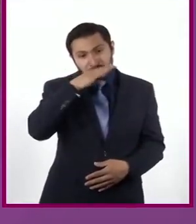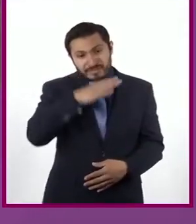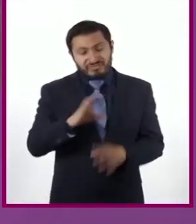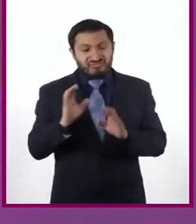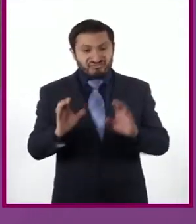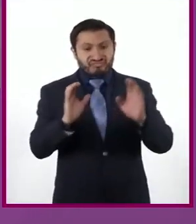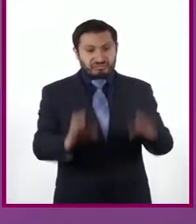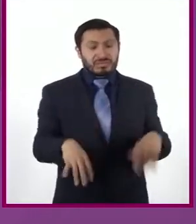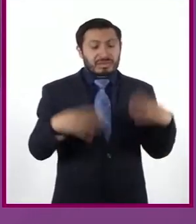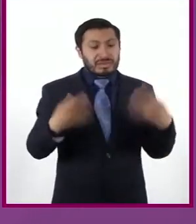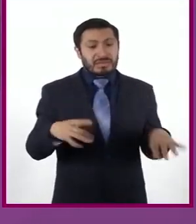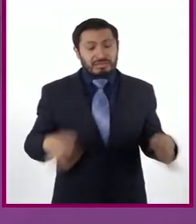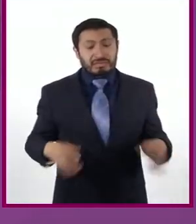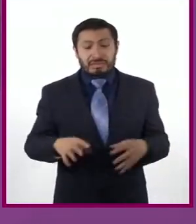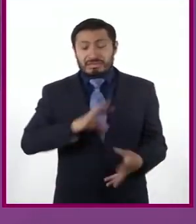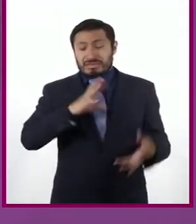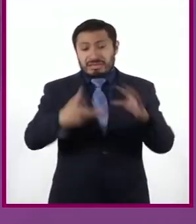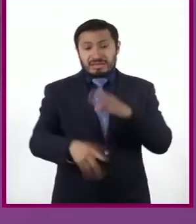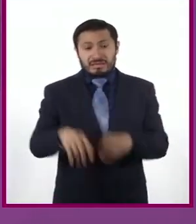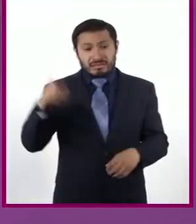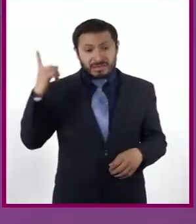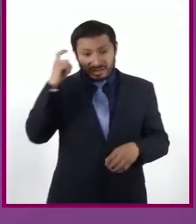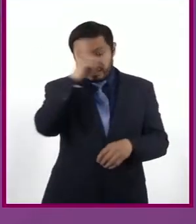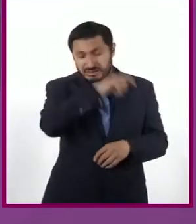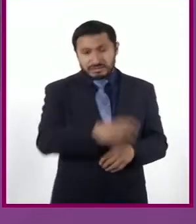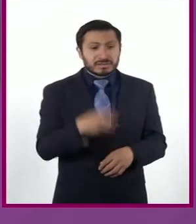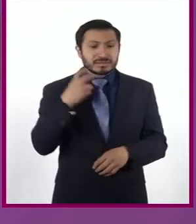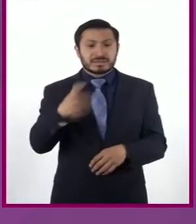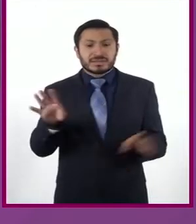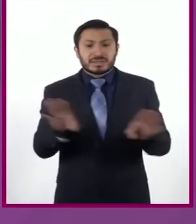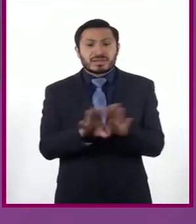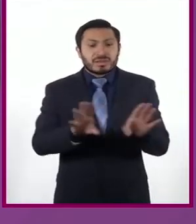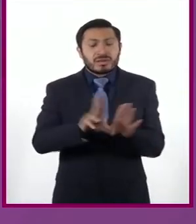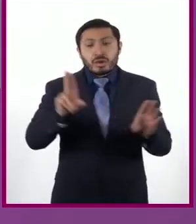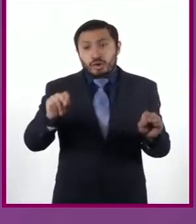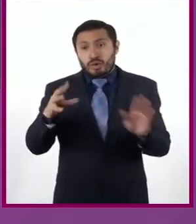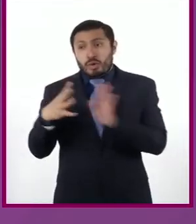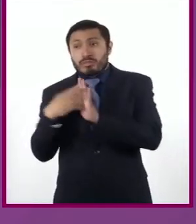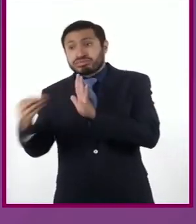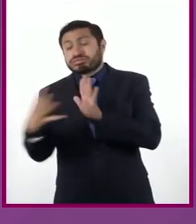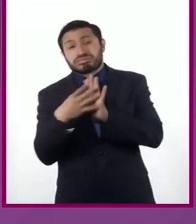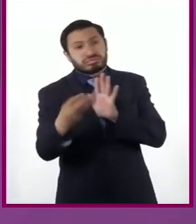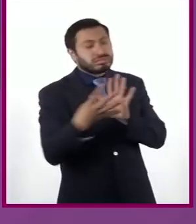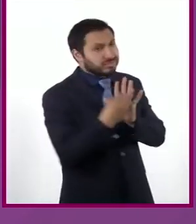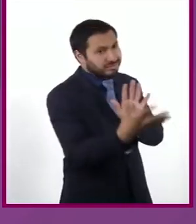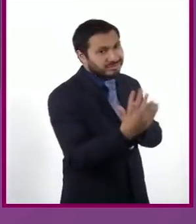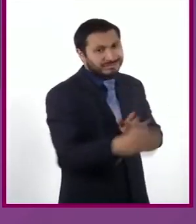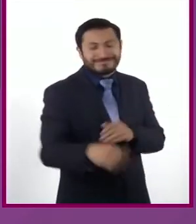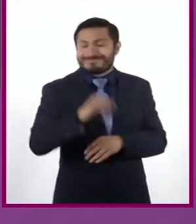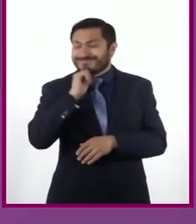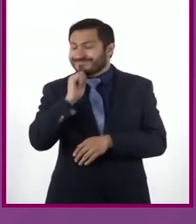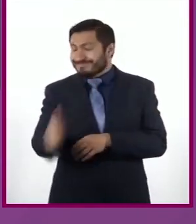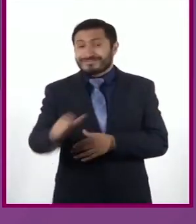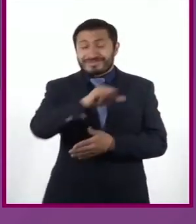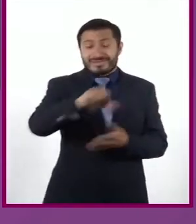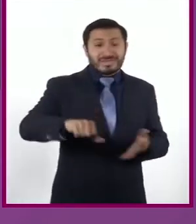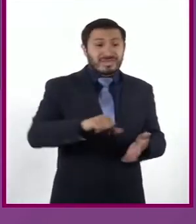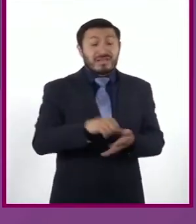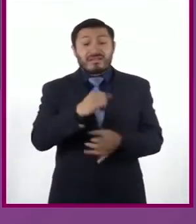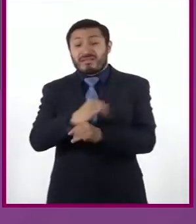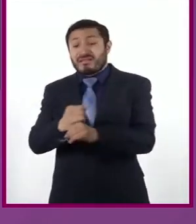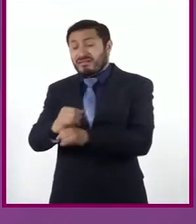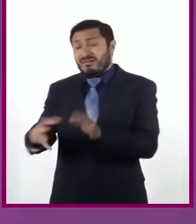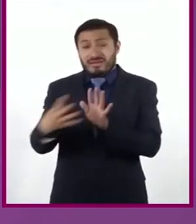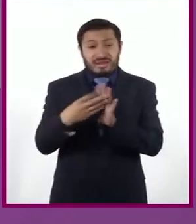condiciones extremas. Ante esta proeza, que no la puede replicar ningún centro de investigaciones agronómico, diversos